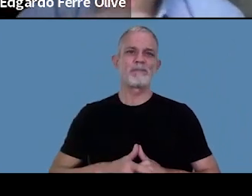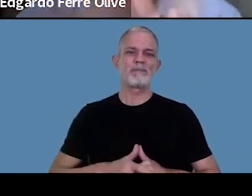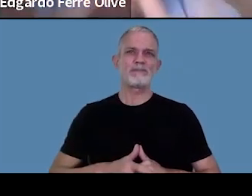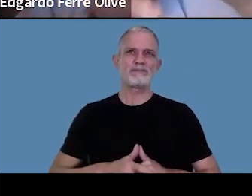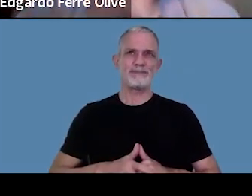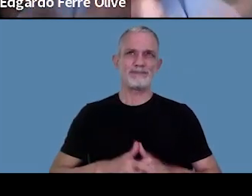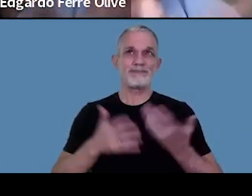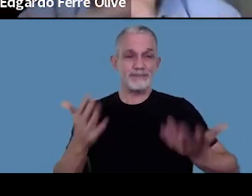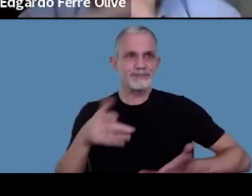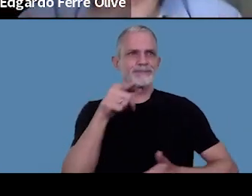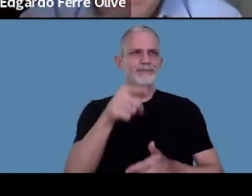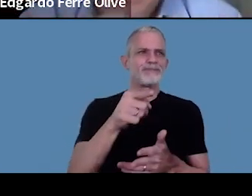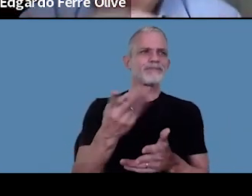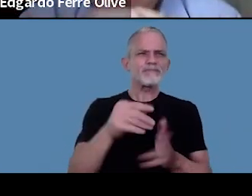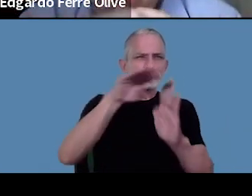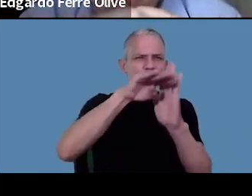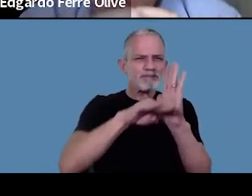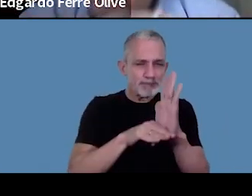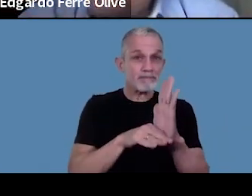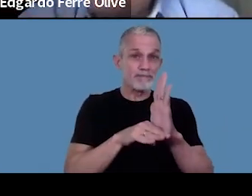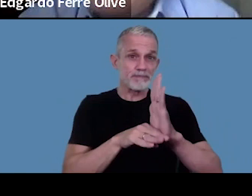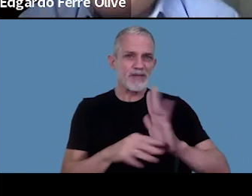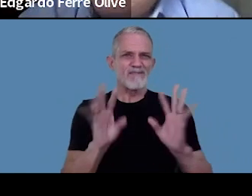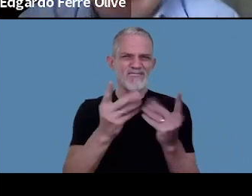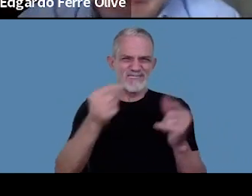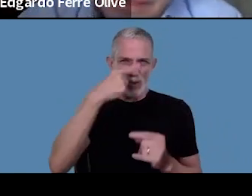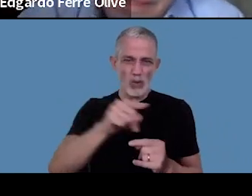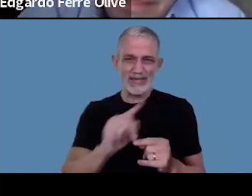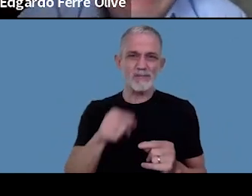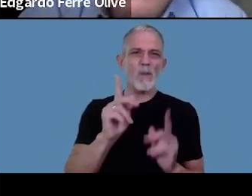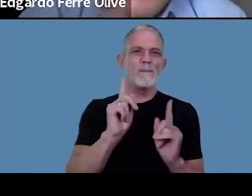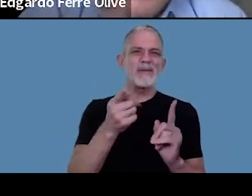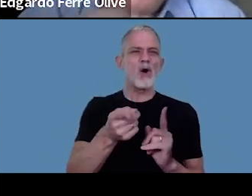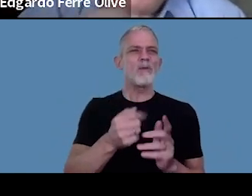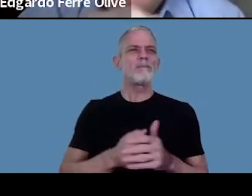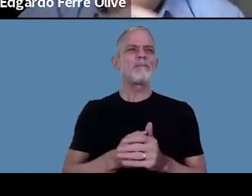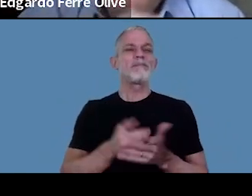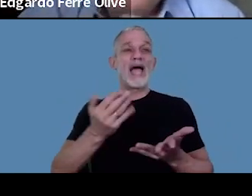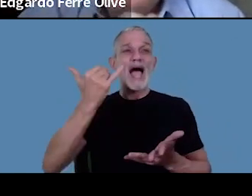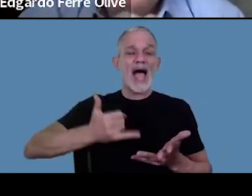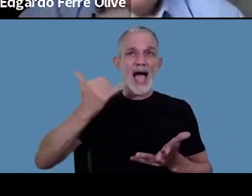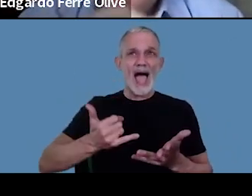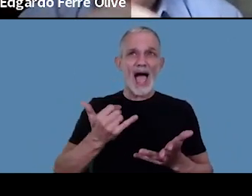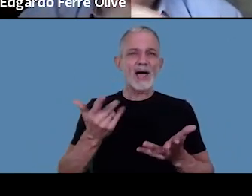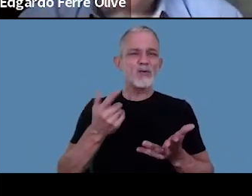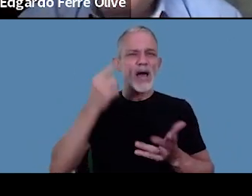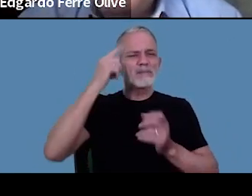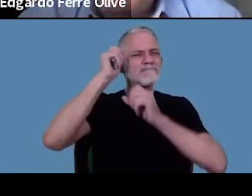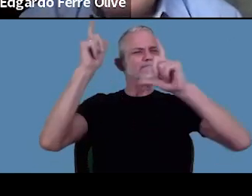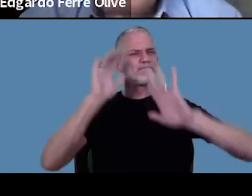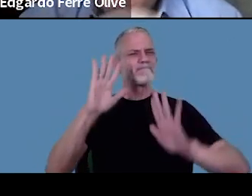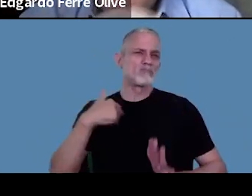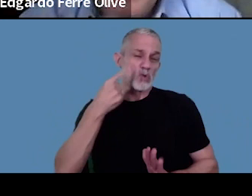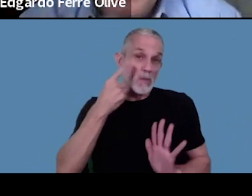Bueno, entonces vimos estos aspectos y cerramos con lo que yo les decía antes. Hay una hipótesis de doble dividendo que es